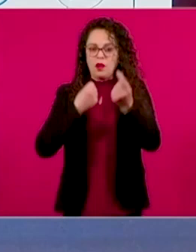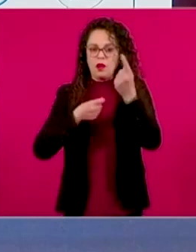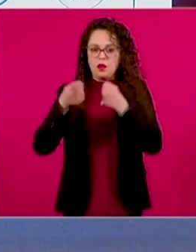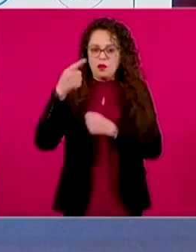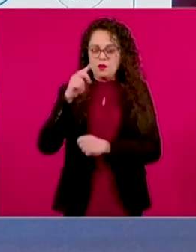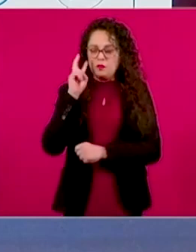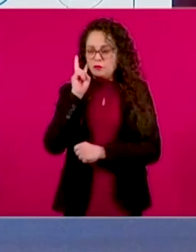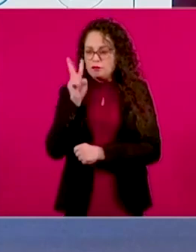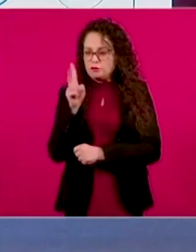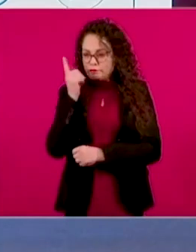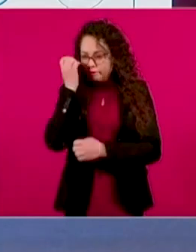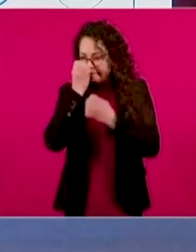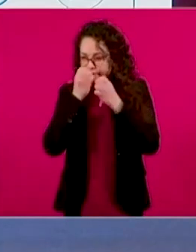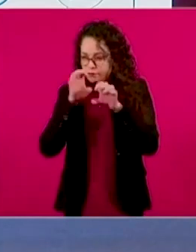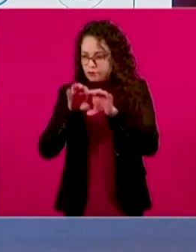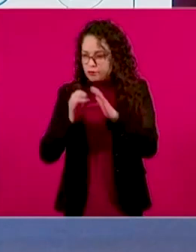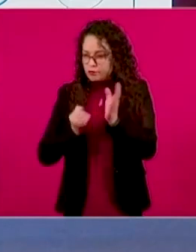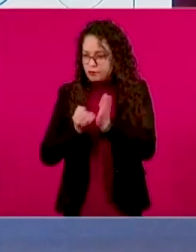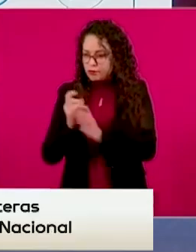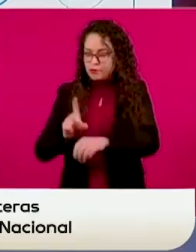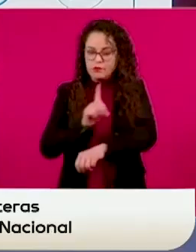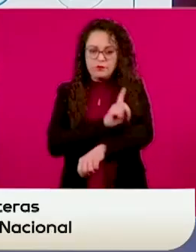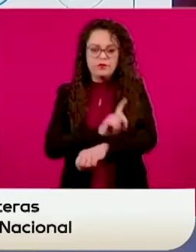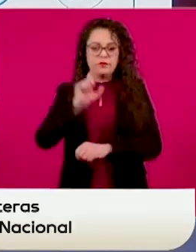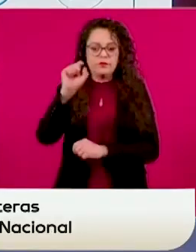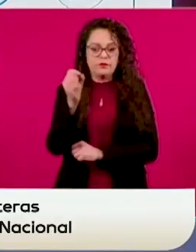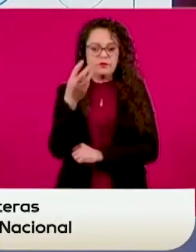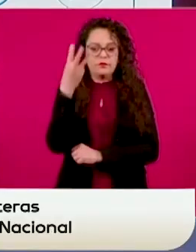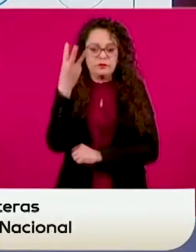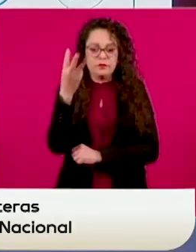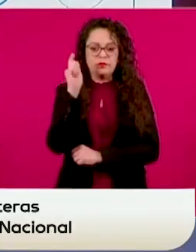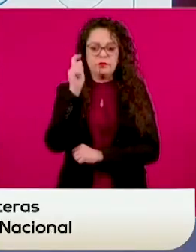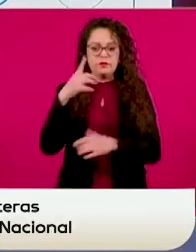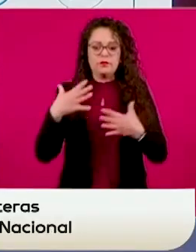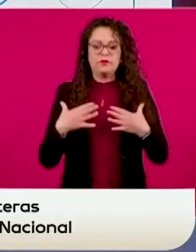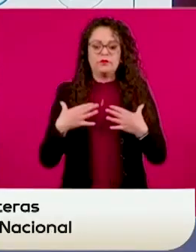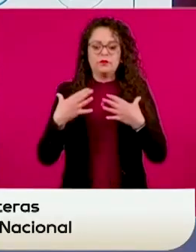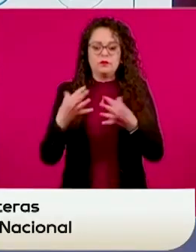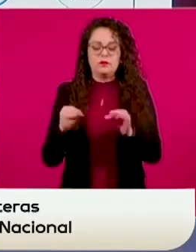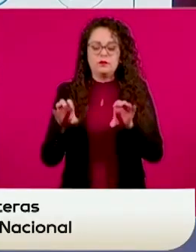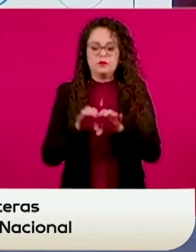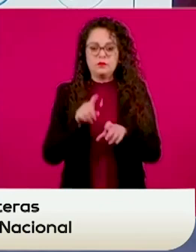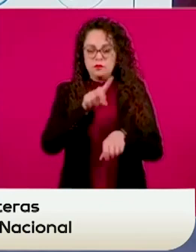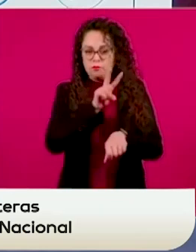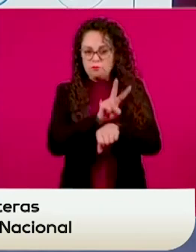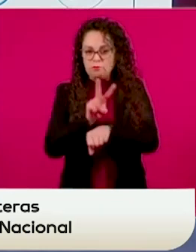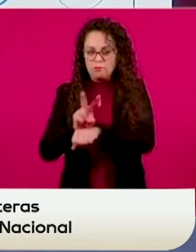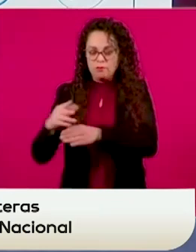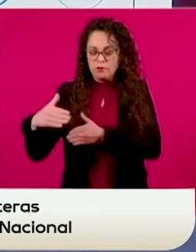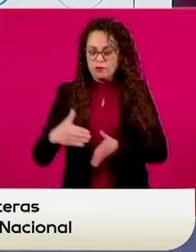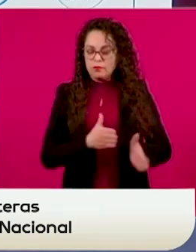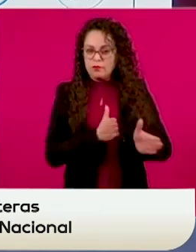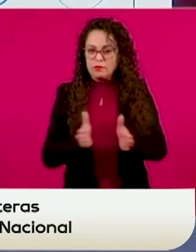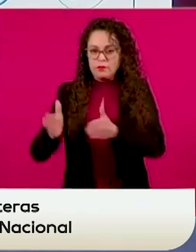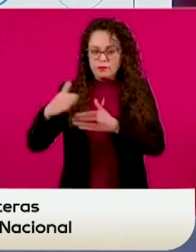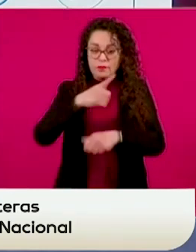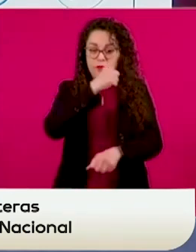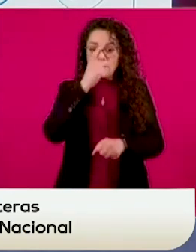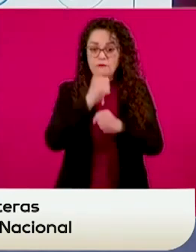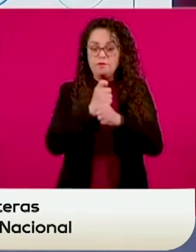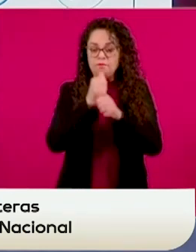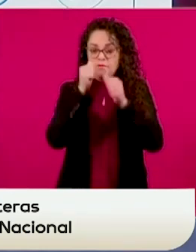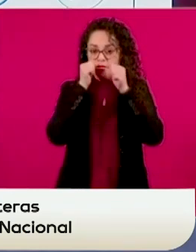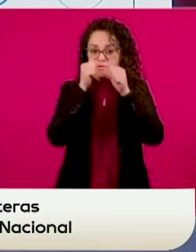cuenta desde el 23, que fue creación de fuerzas de tarea de carreteras, atendiendo principalmente Estados de México,